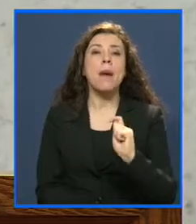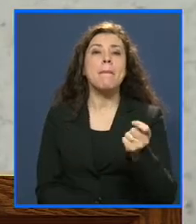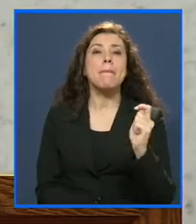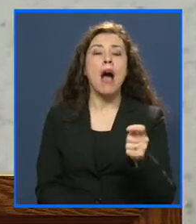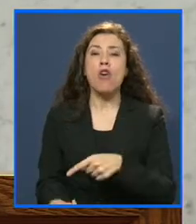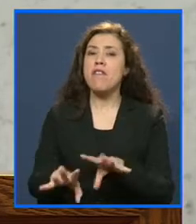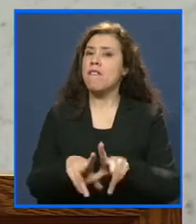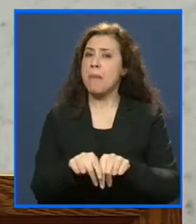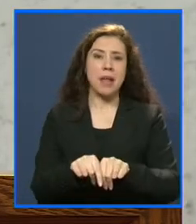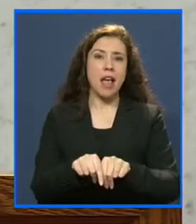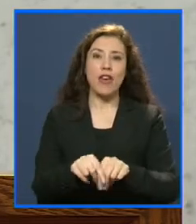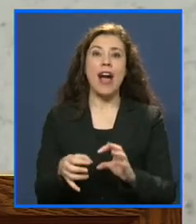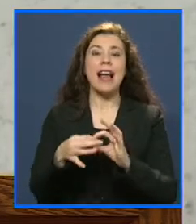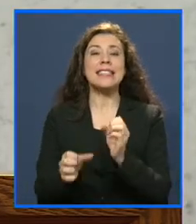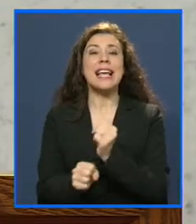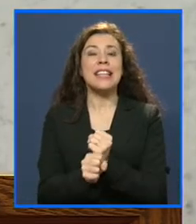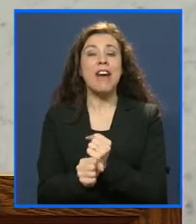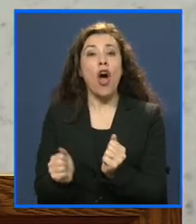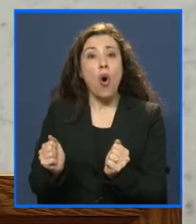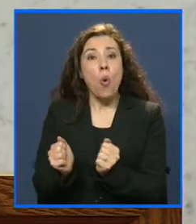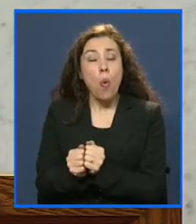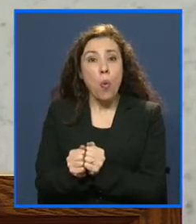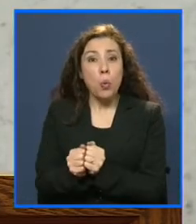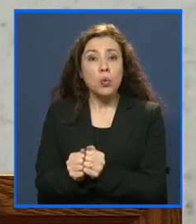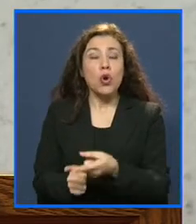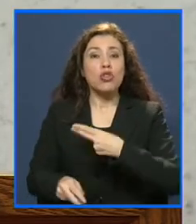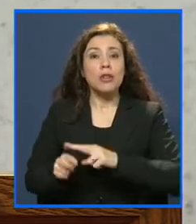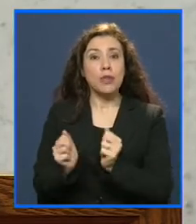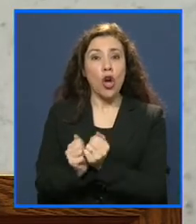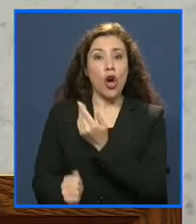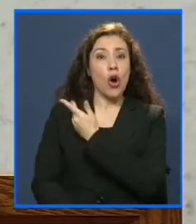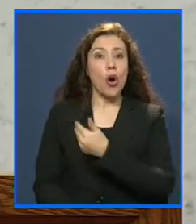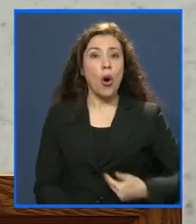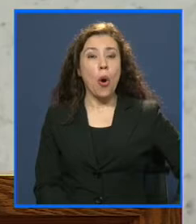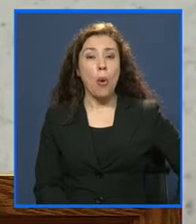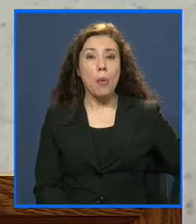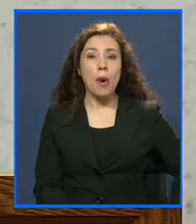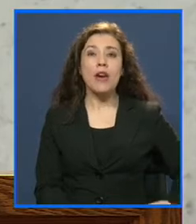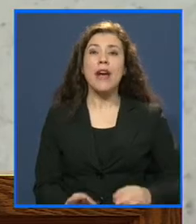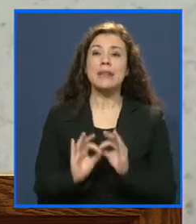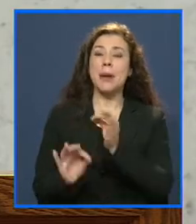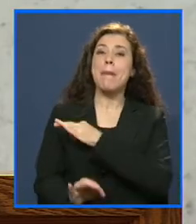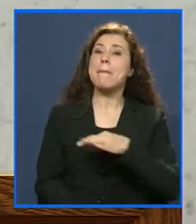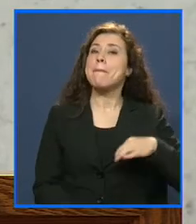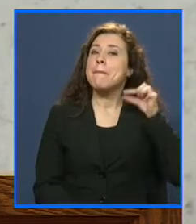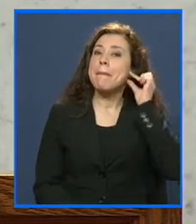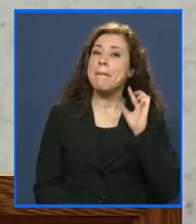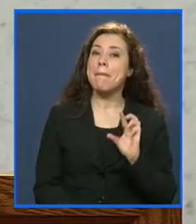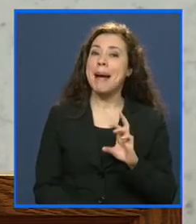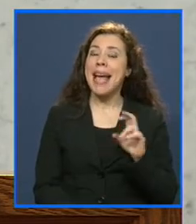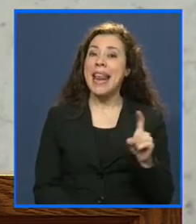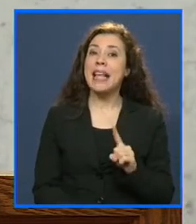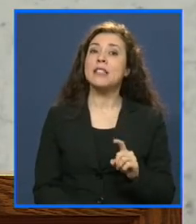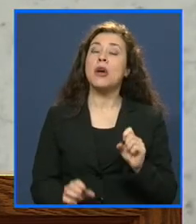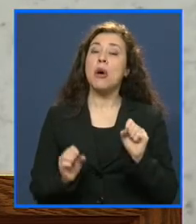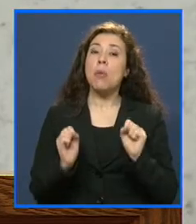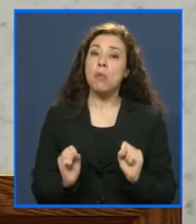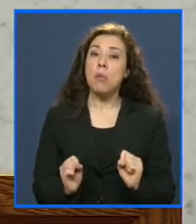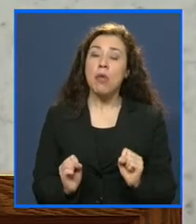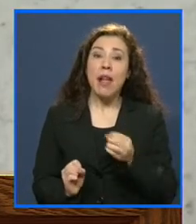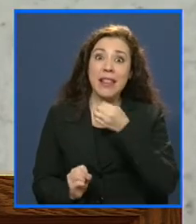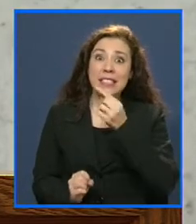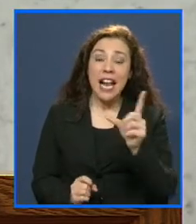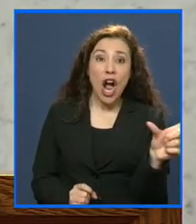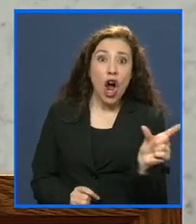familias gracias al trabajo conjunto que estamos realizando con el gobierno y en particular con la ministra cecilia pérez y en un